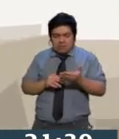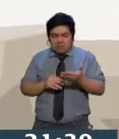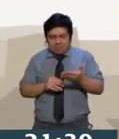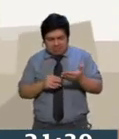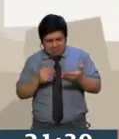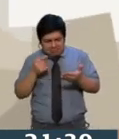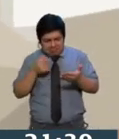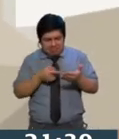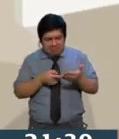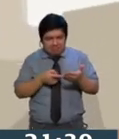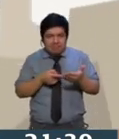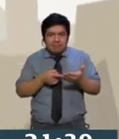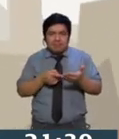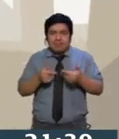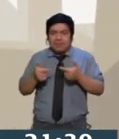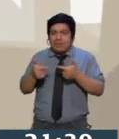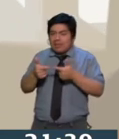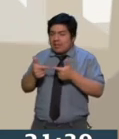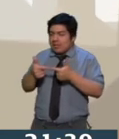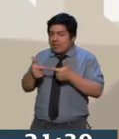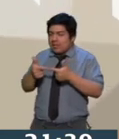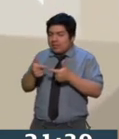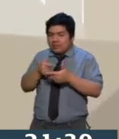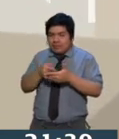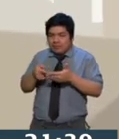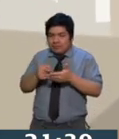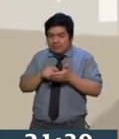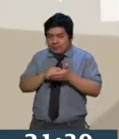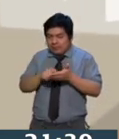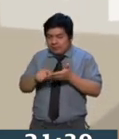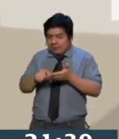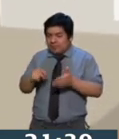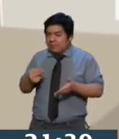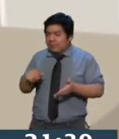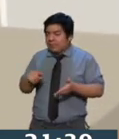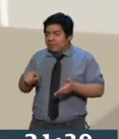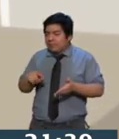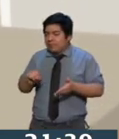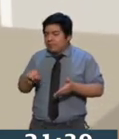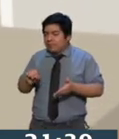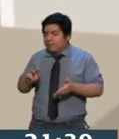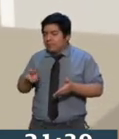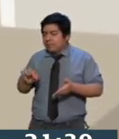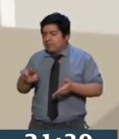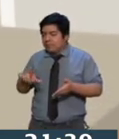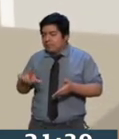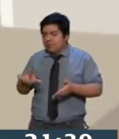inmediatamente lo único que hice fue googlear la primera frase de ese mensaje y me di cuenta que era